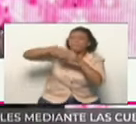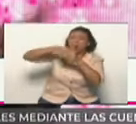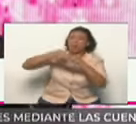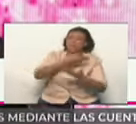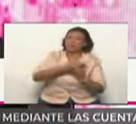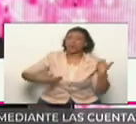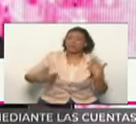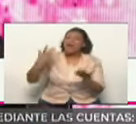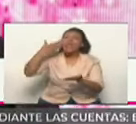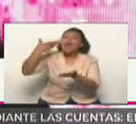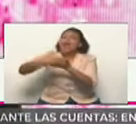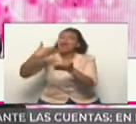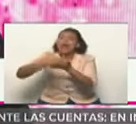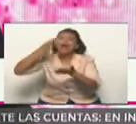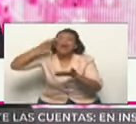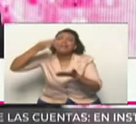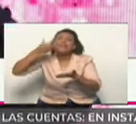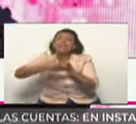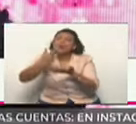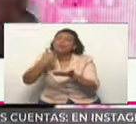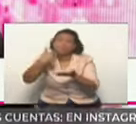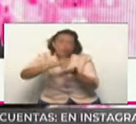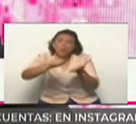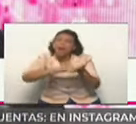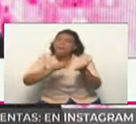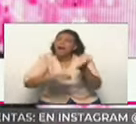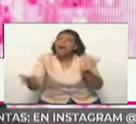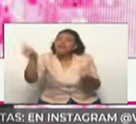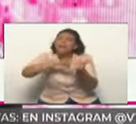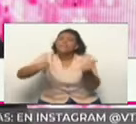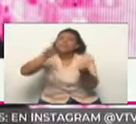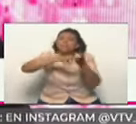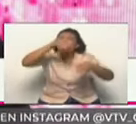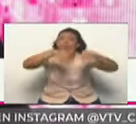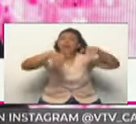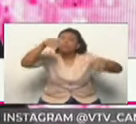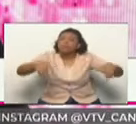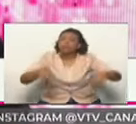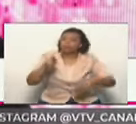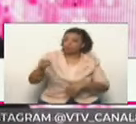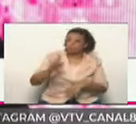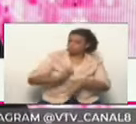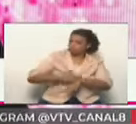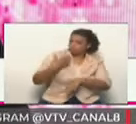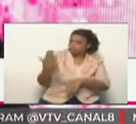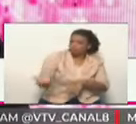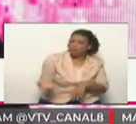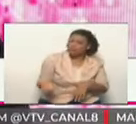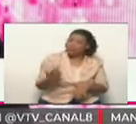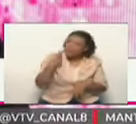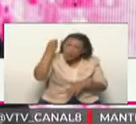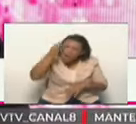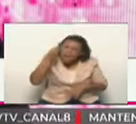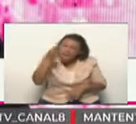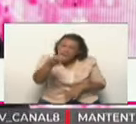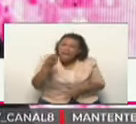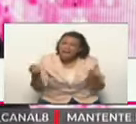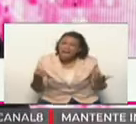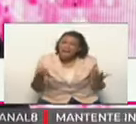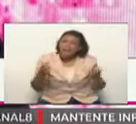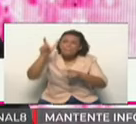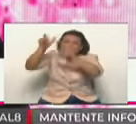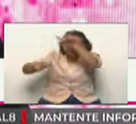Pido revisión de los resultados. Pido repetición de las elecciones en Georgia. ¿Tú crees que la